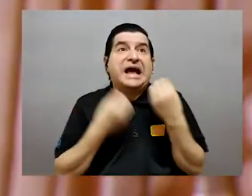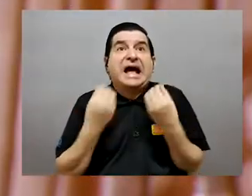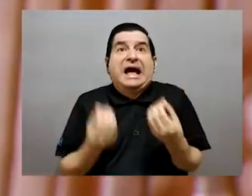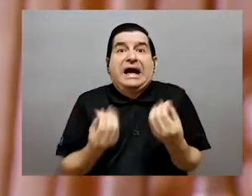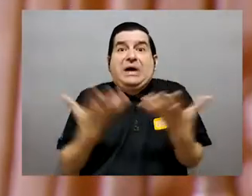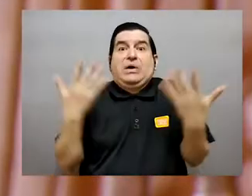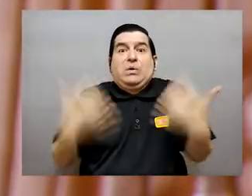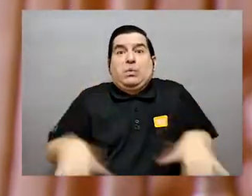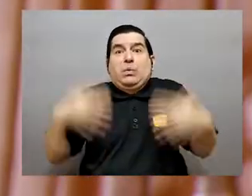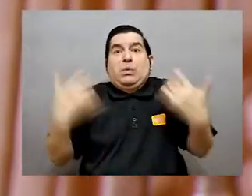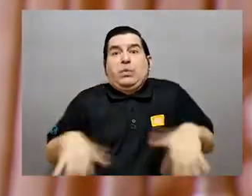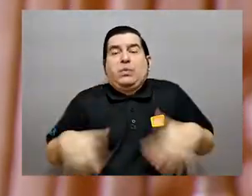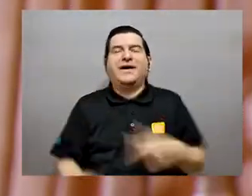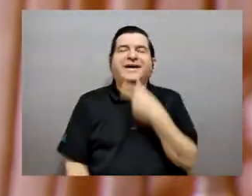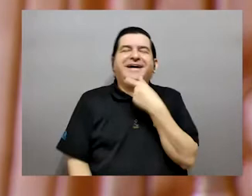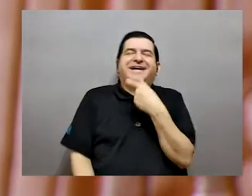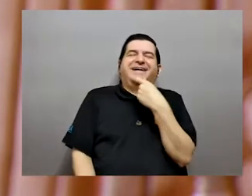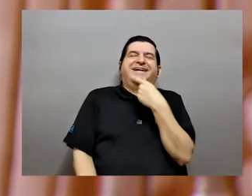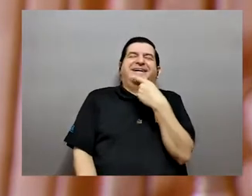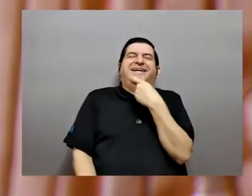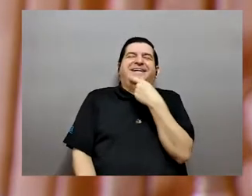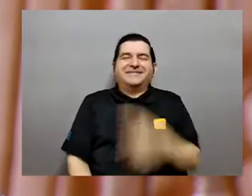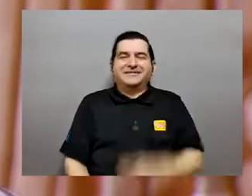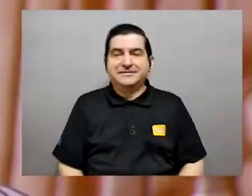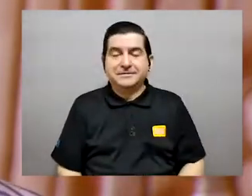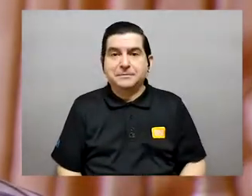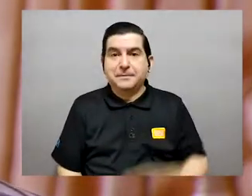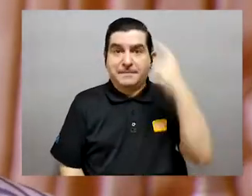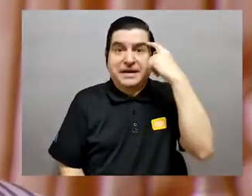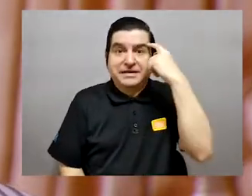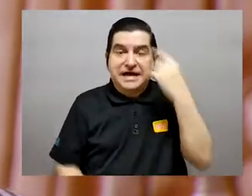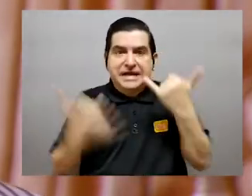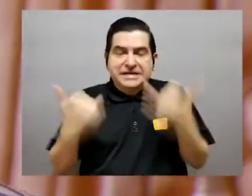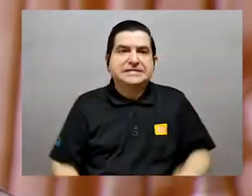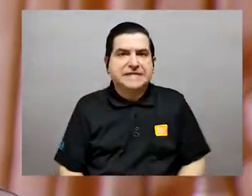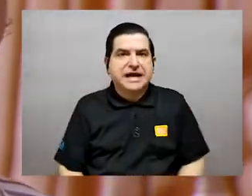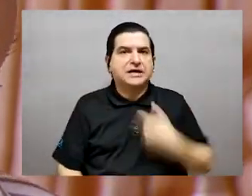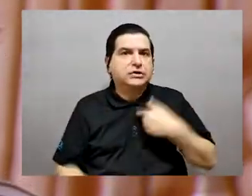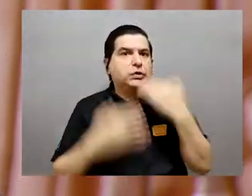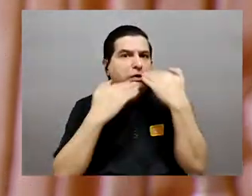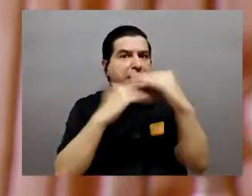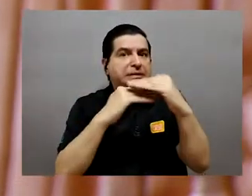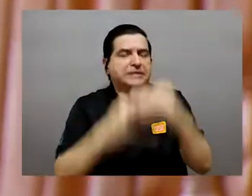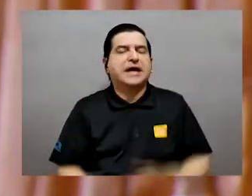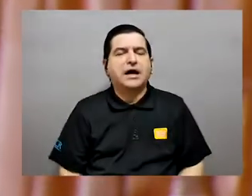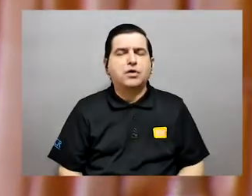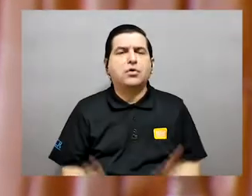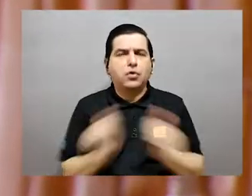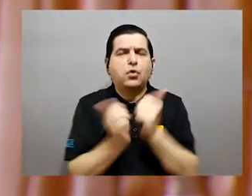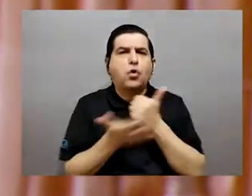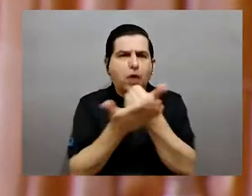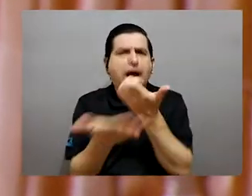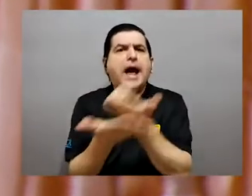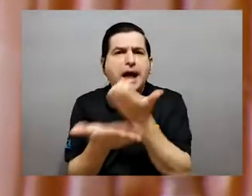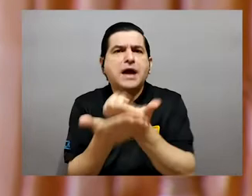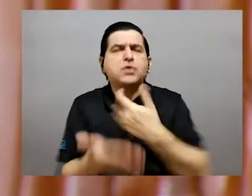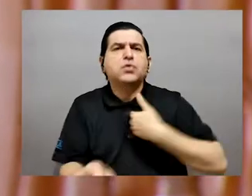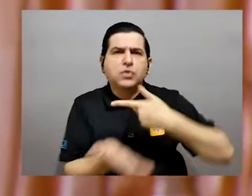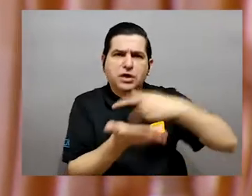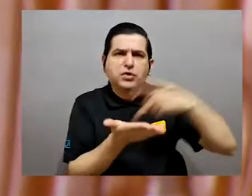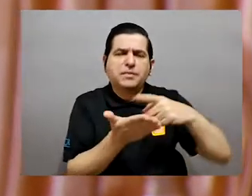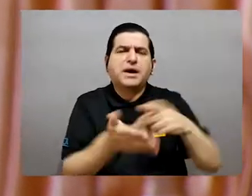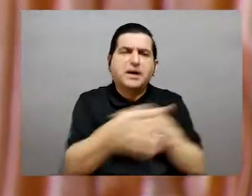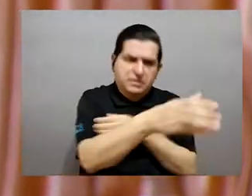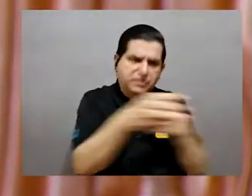escuelas, facultades, y yo me iba y averiguar y conocer, a preguntar sobre todo esto, y llego a Bellas